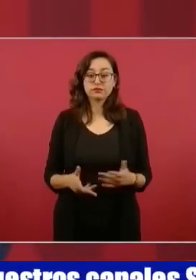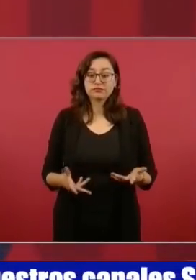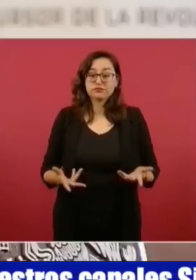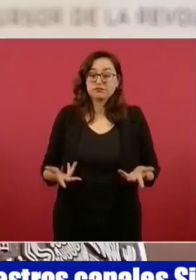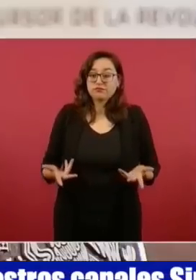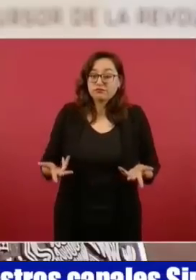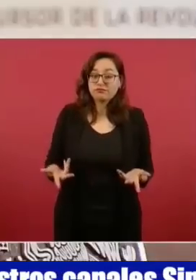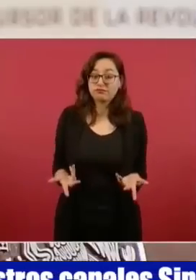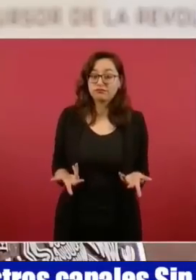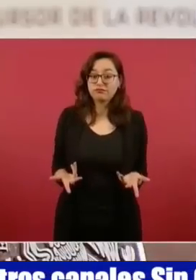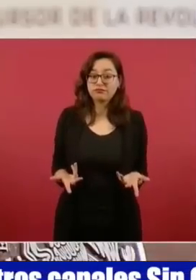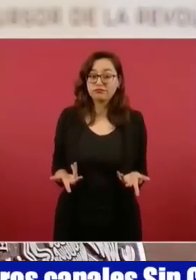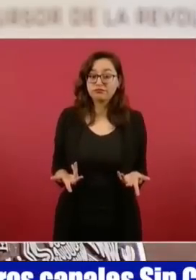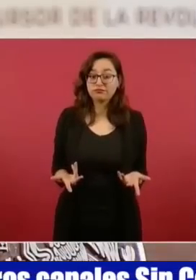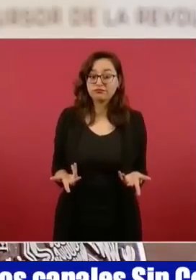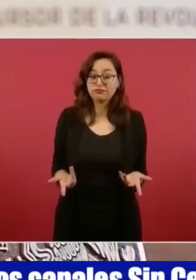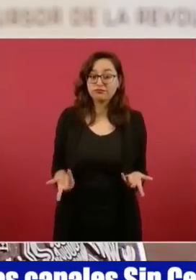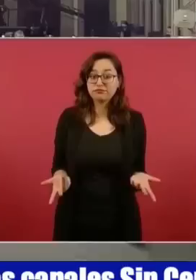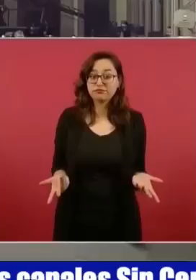a ver,